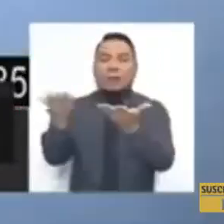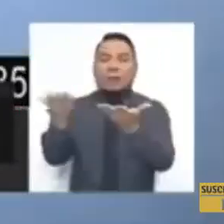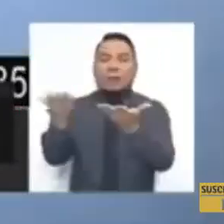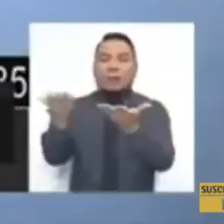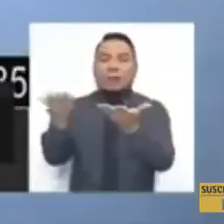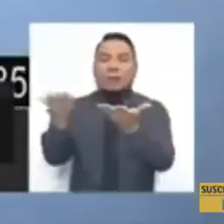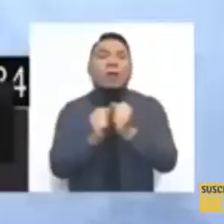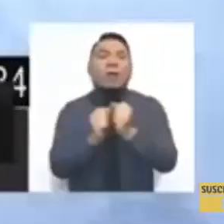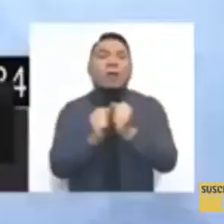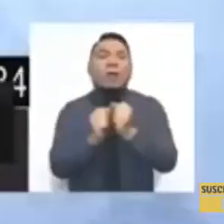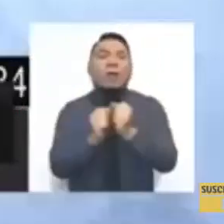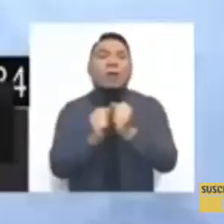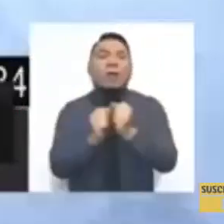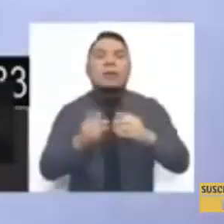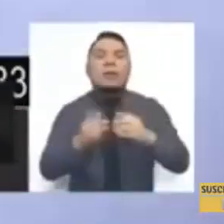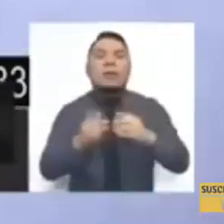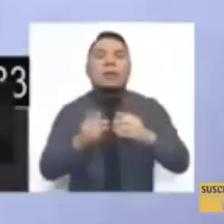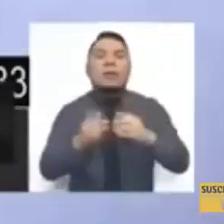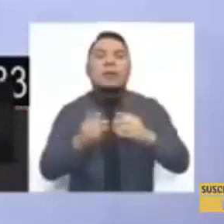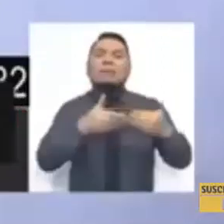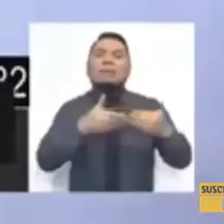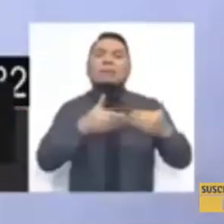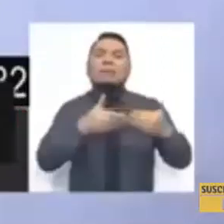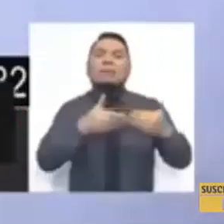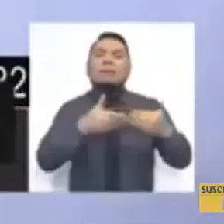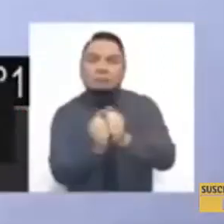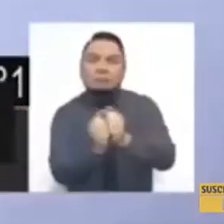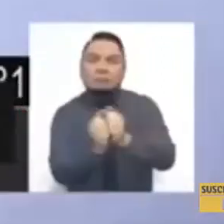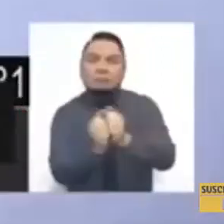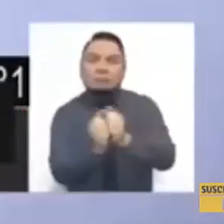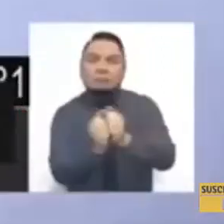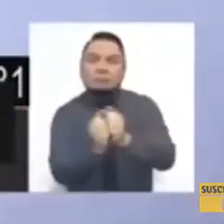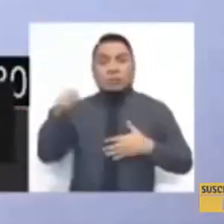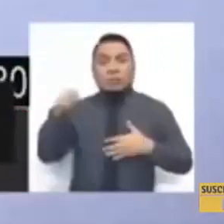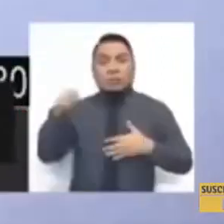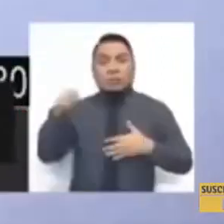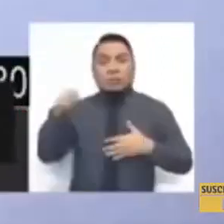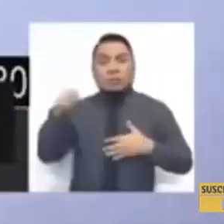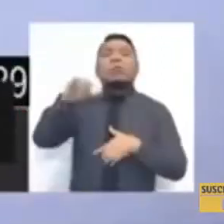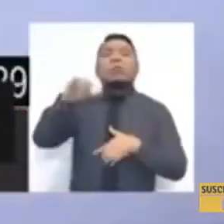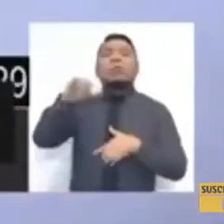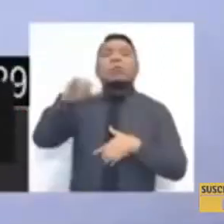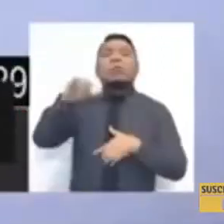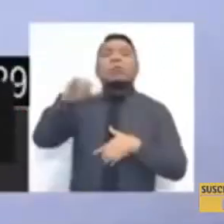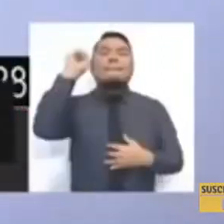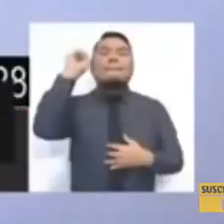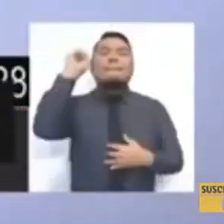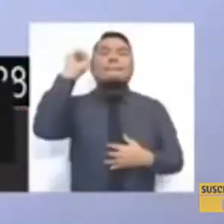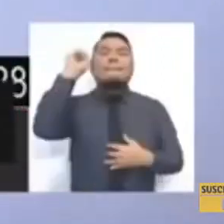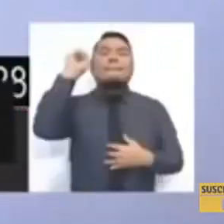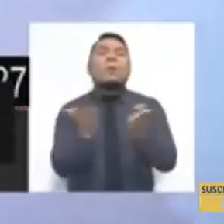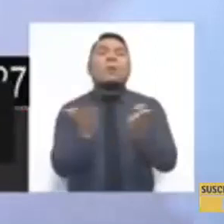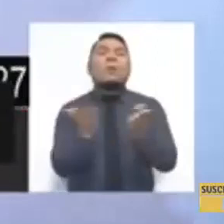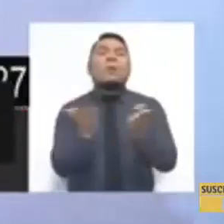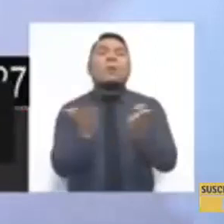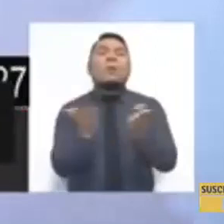en diferentes pueblos, en diferentes caminares. Vengo desde Puña. Soy maestro del ANDE, de la escuela